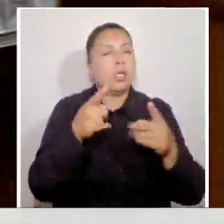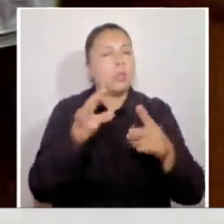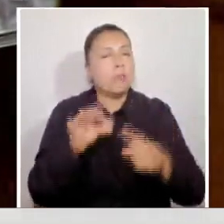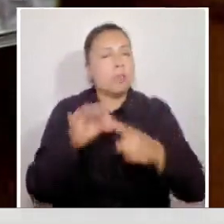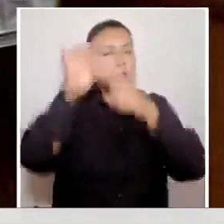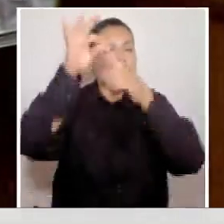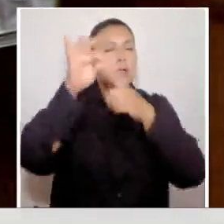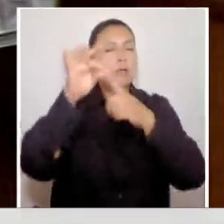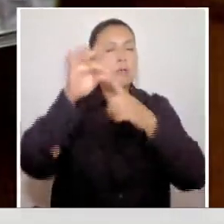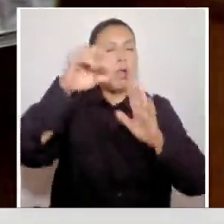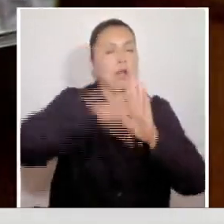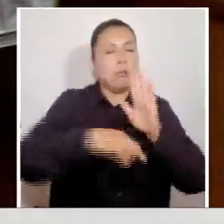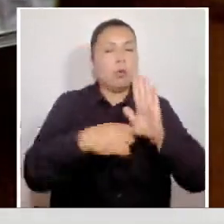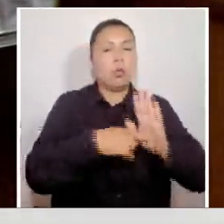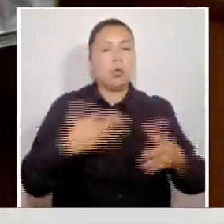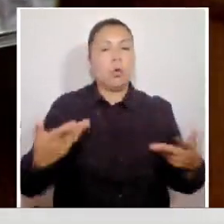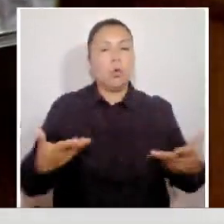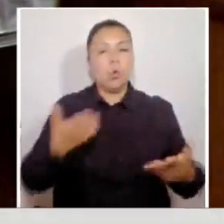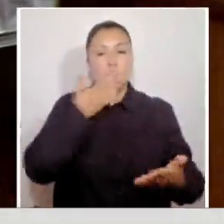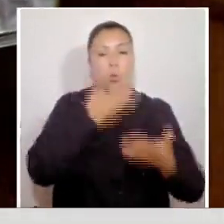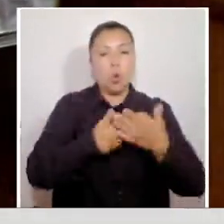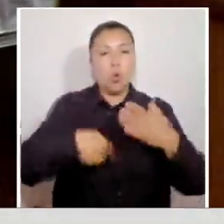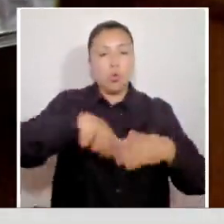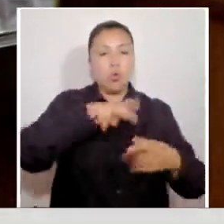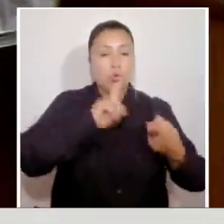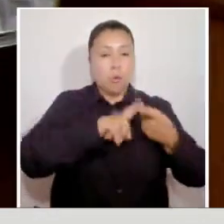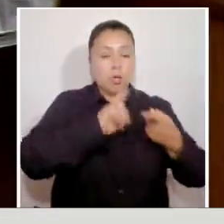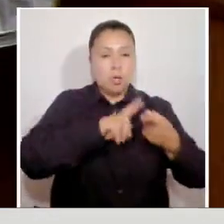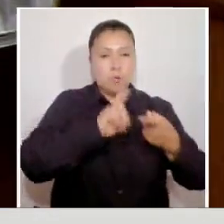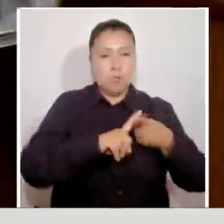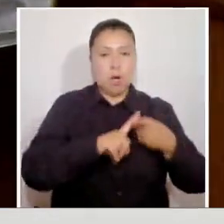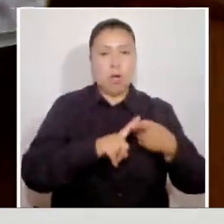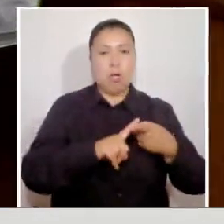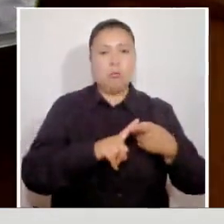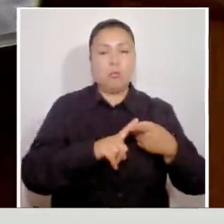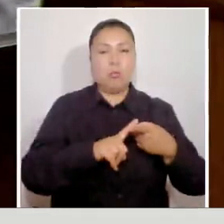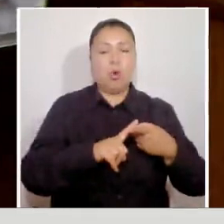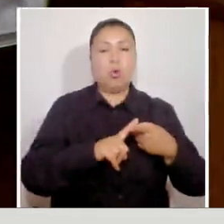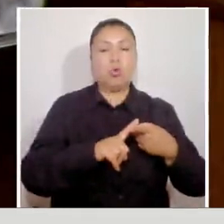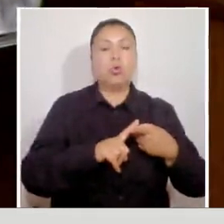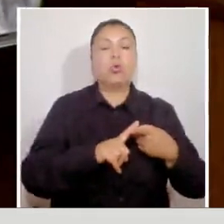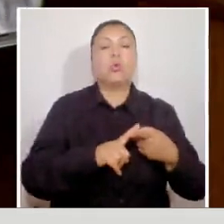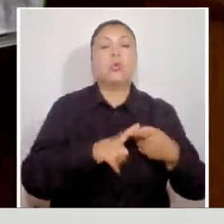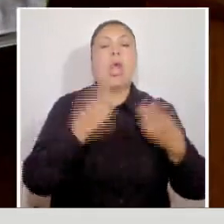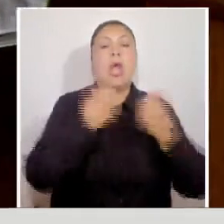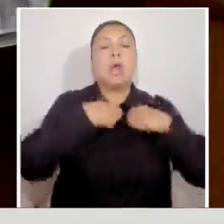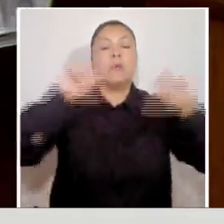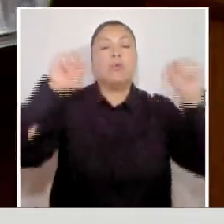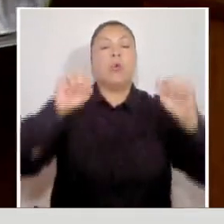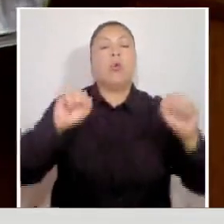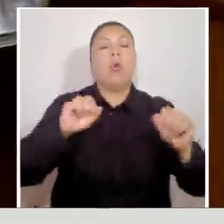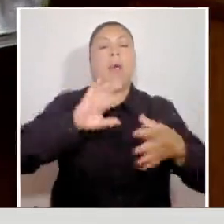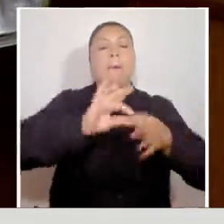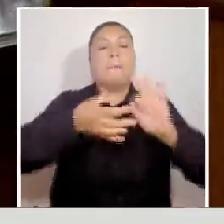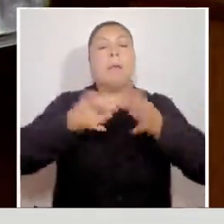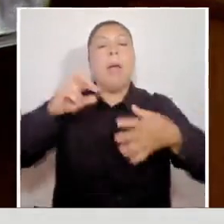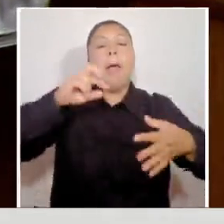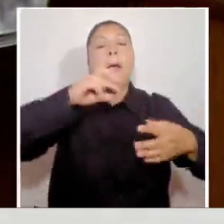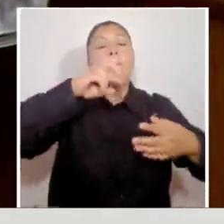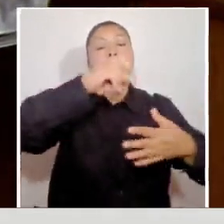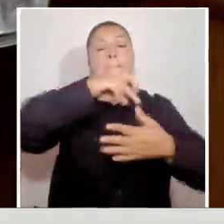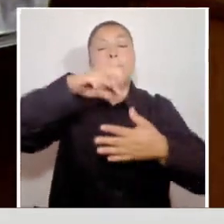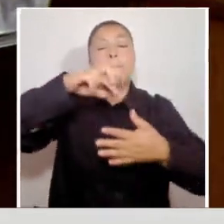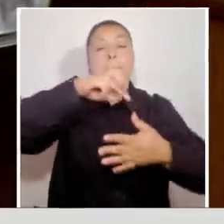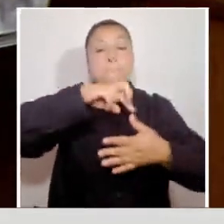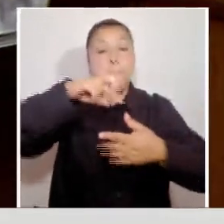Entonces cuando nosotros participamos en torneo internacionales Panamericanos juegos olímpico u otro deporte tenemos